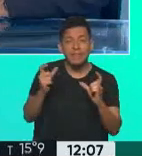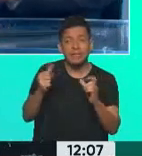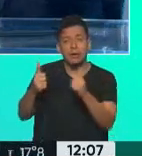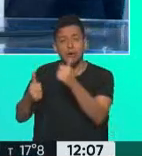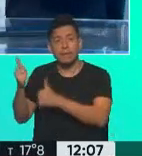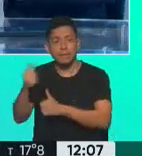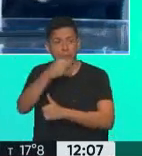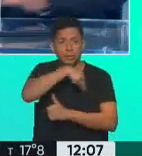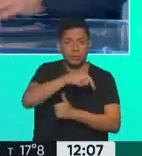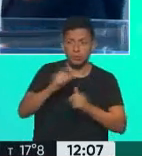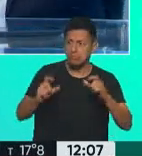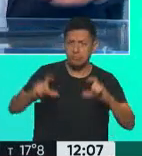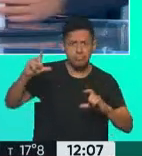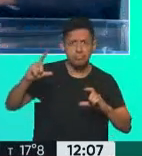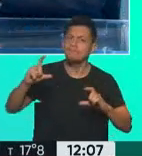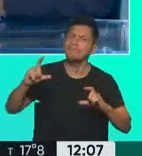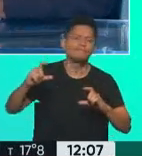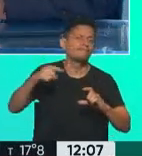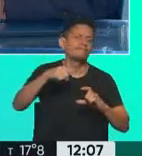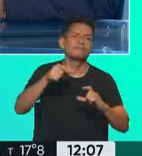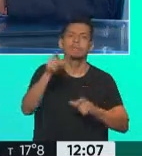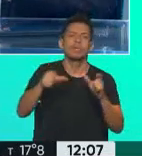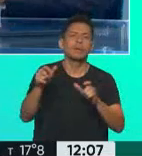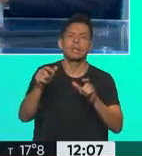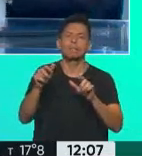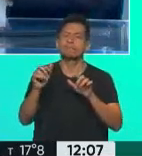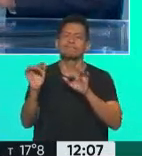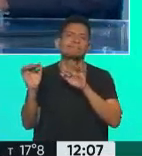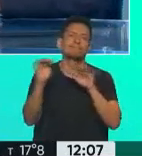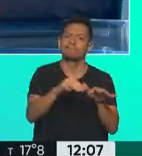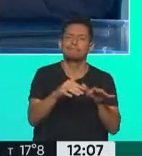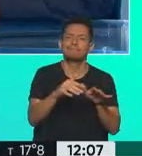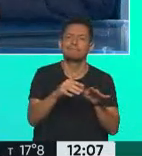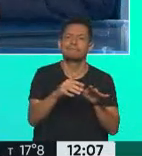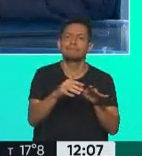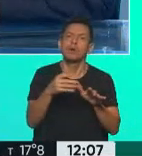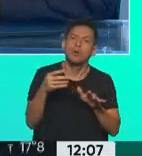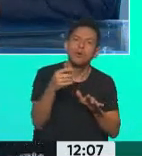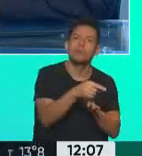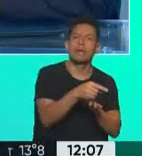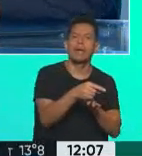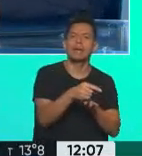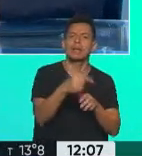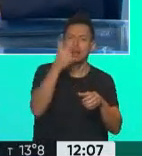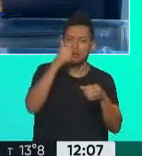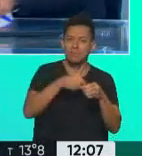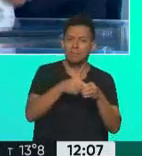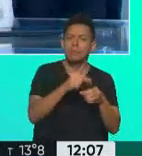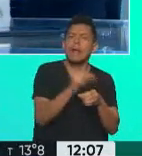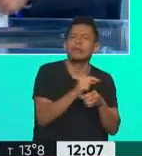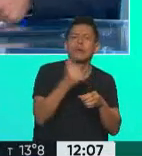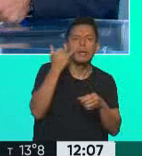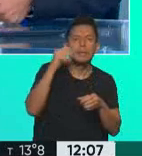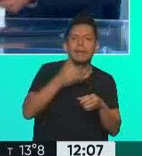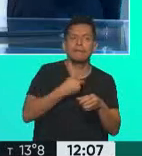y nosotros es muy grande, la gente tiende a ir a hacer la cola y comprar combustibles YPF. Eso nos